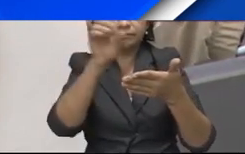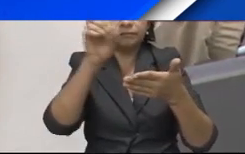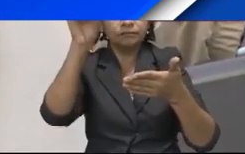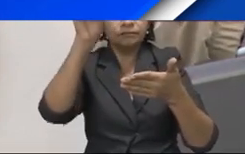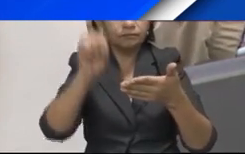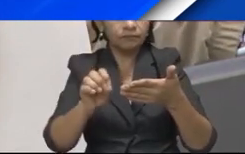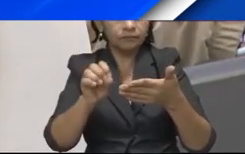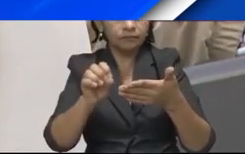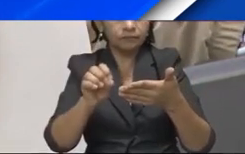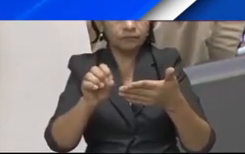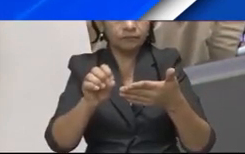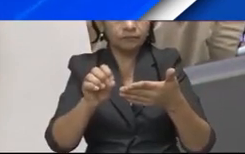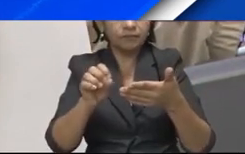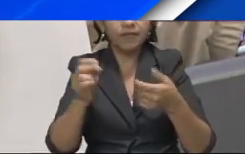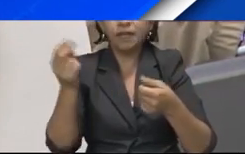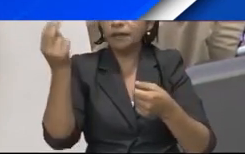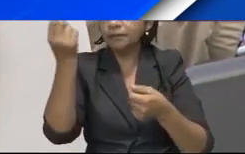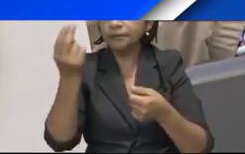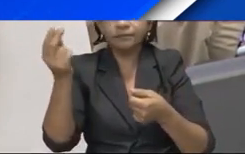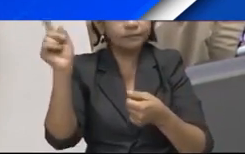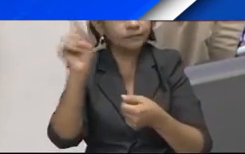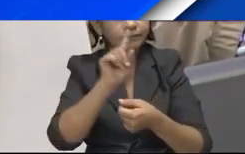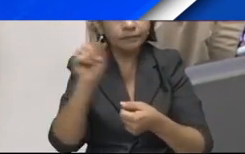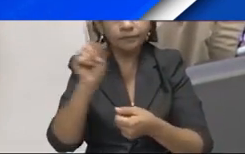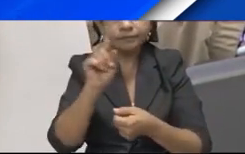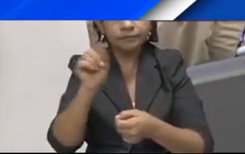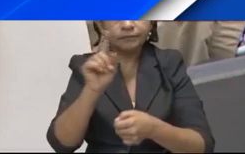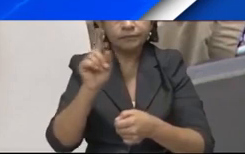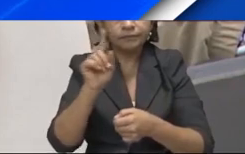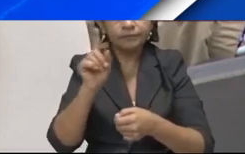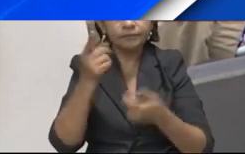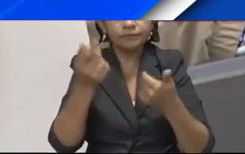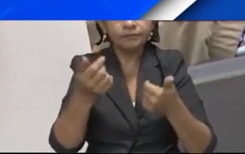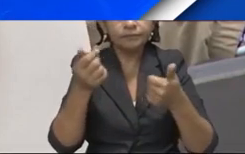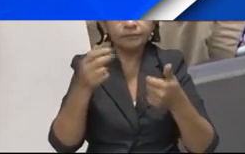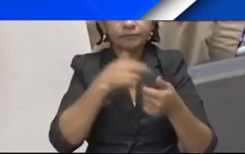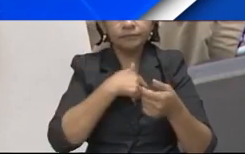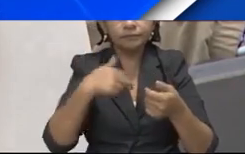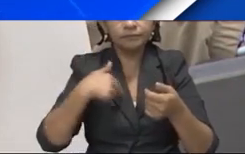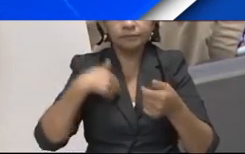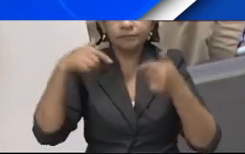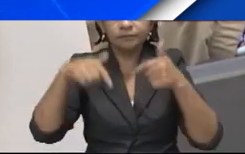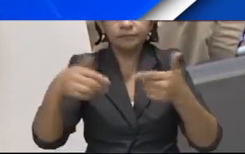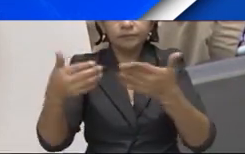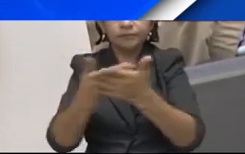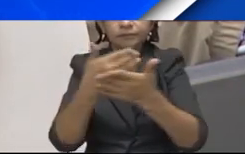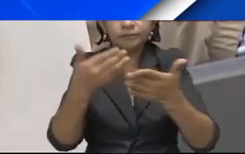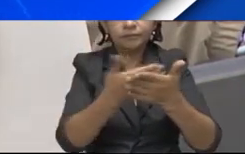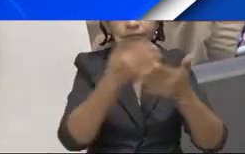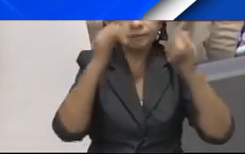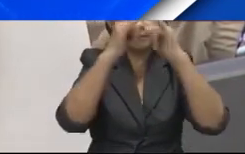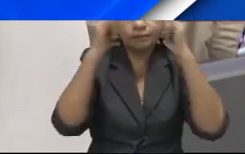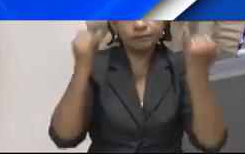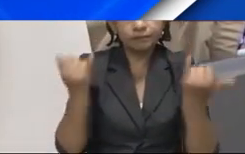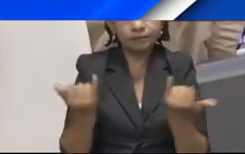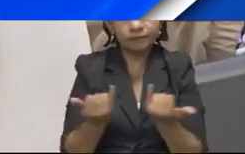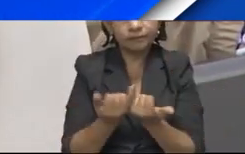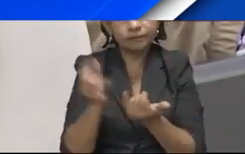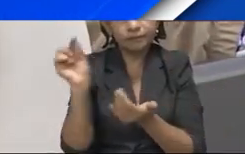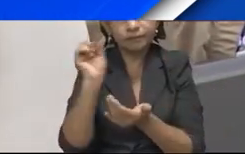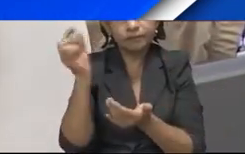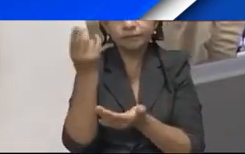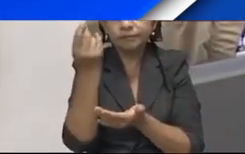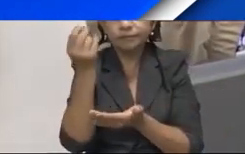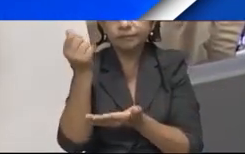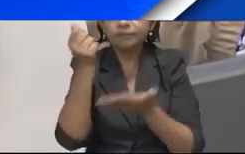tasa que ya no se está usando para la contracción de estos empréstitos internacionales, por una